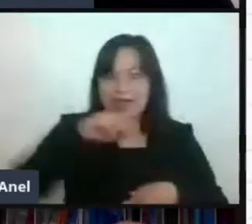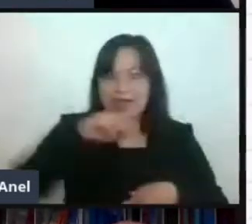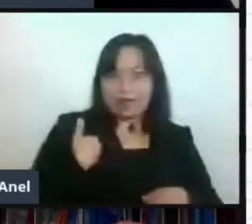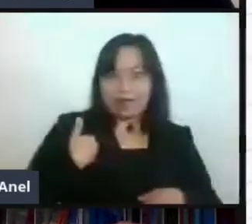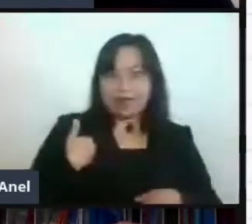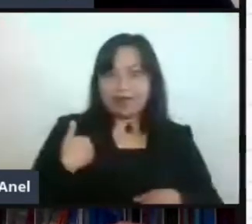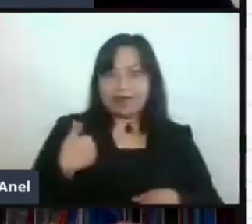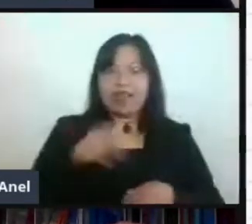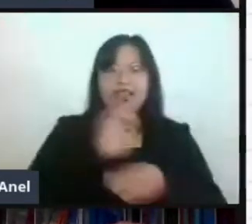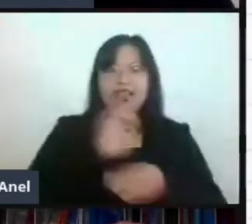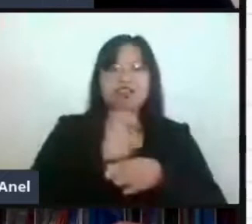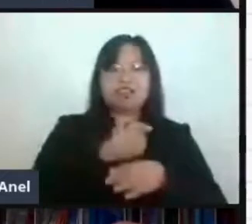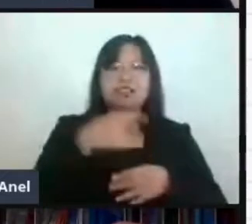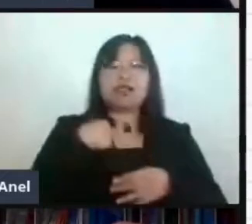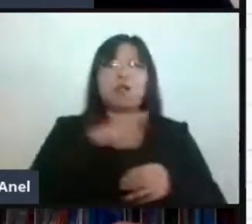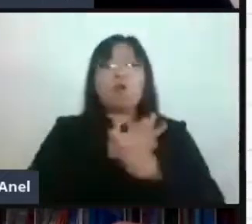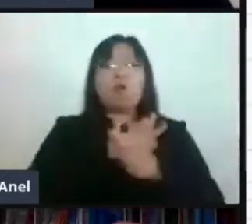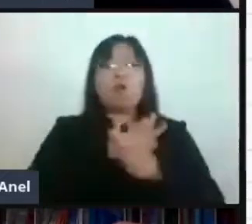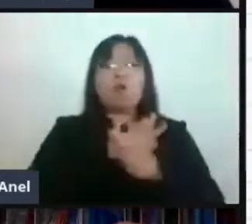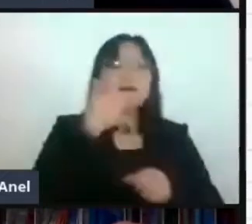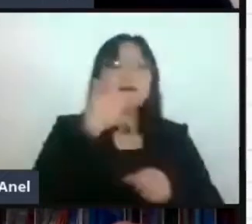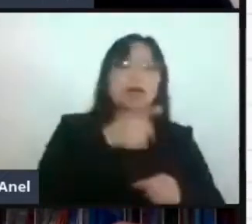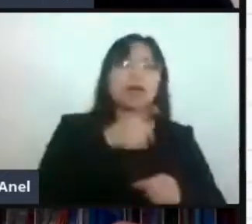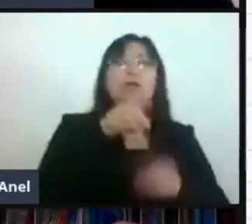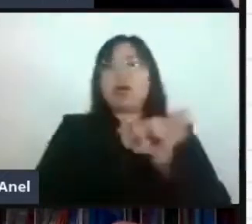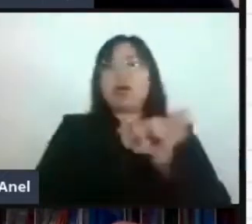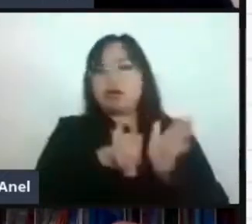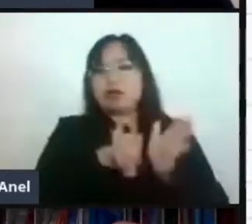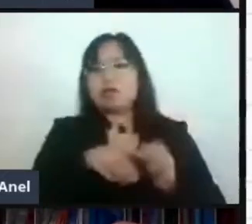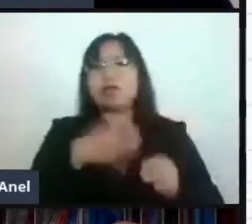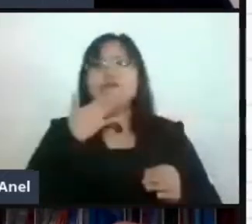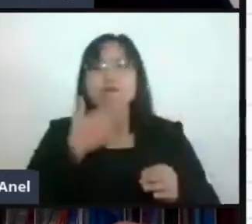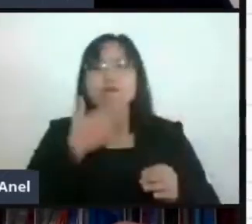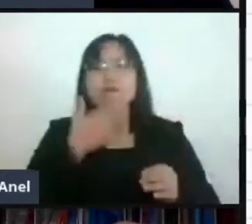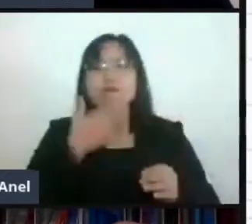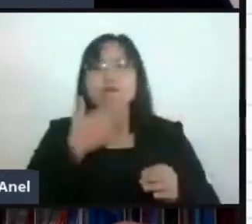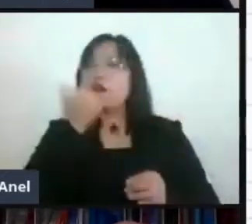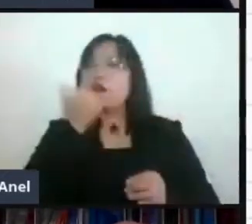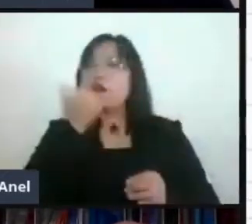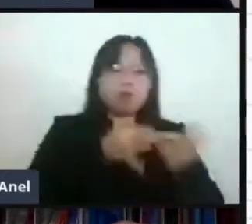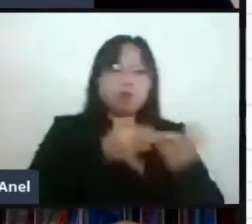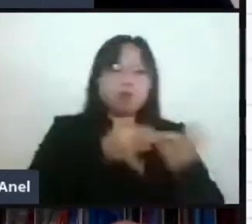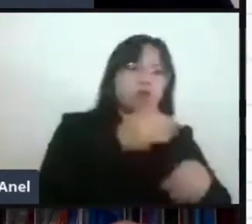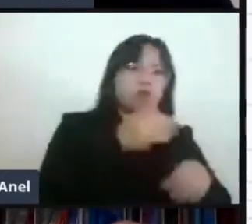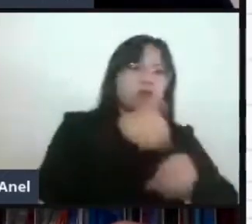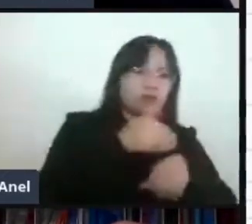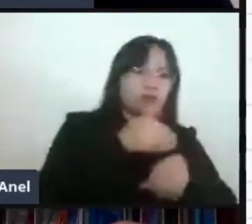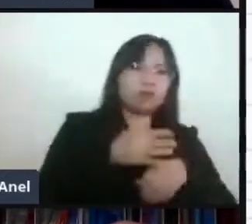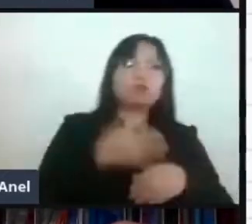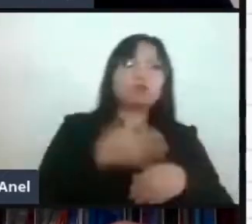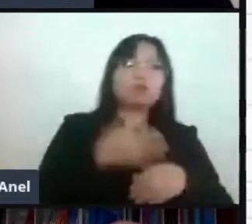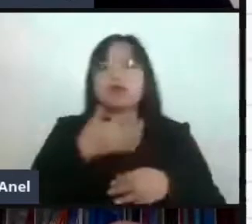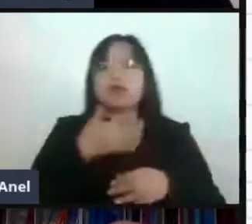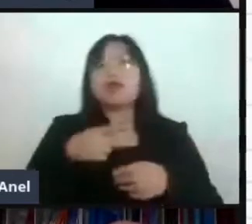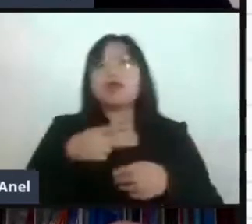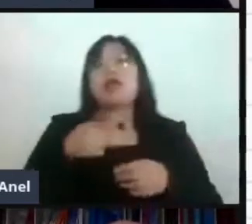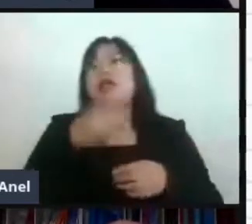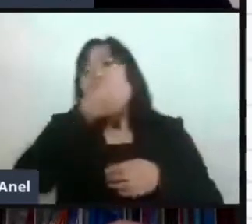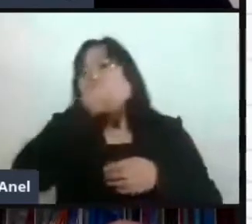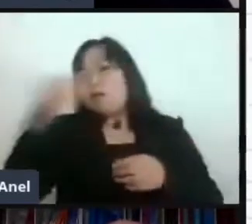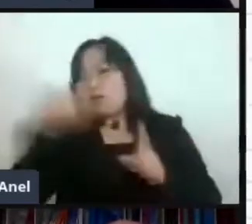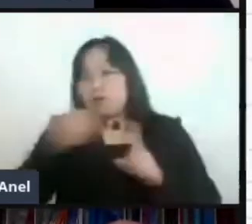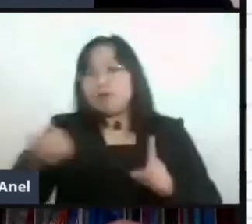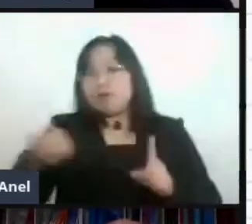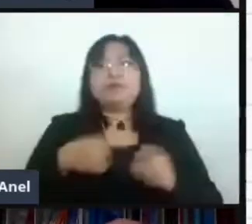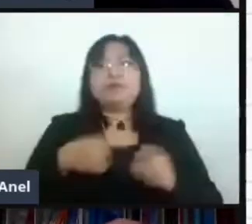criterios que son la correspondencia, que el niño cuente solo una vez cada elemento de la colección, la irrelevancia del orden, la cardinalidad, la